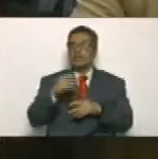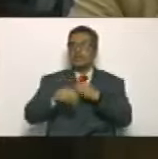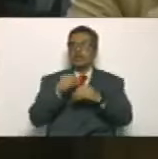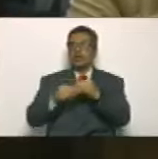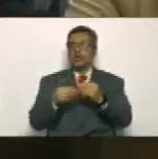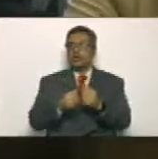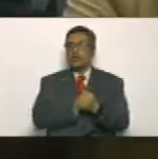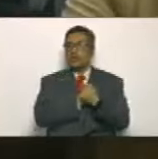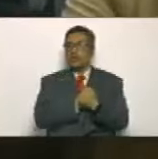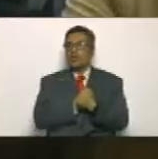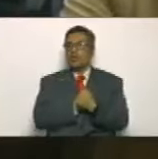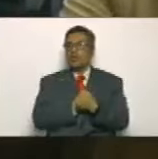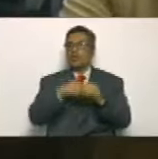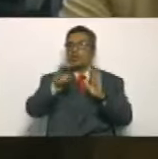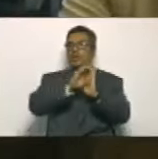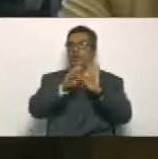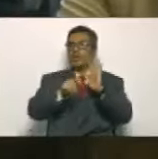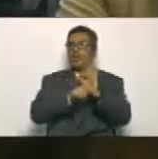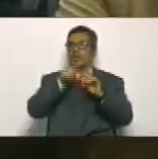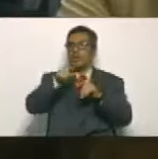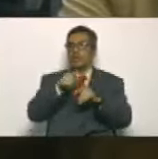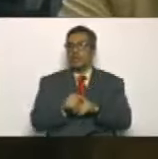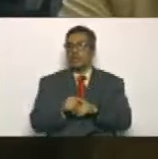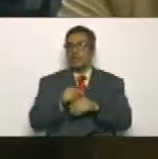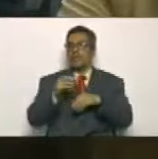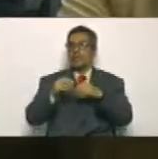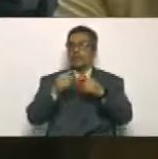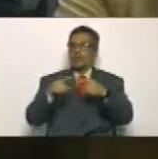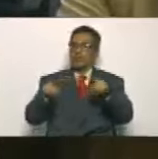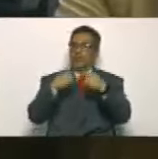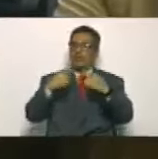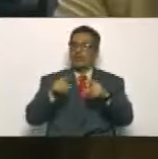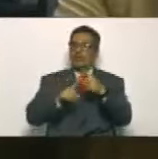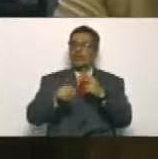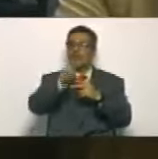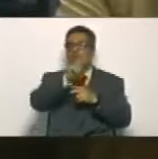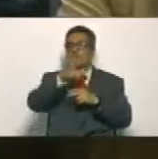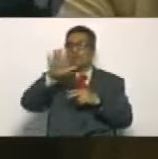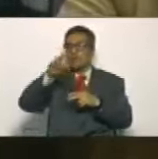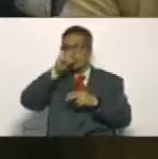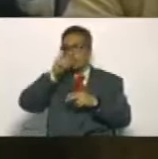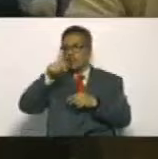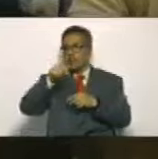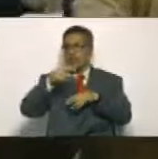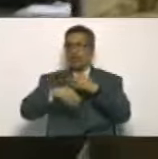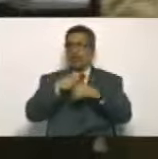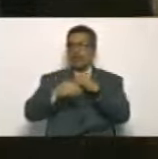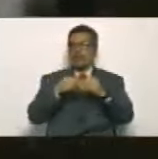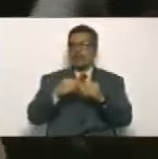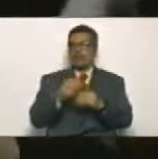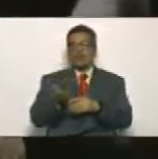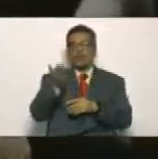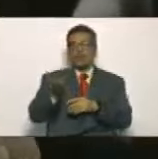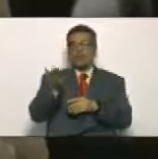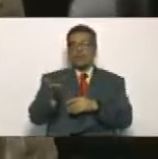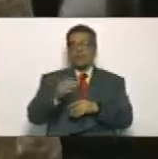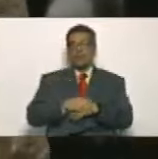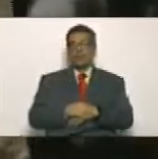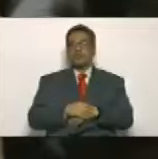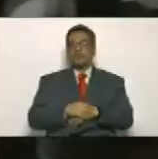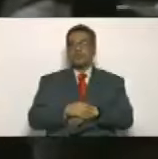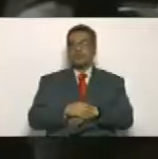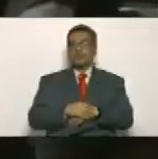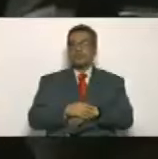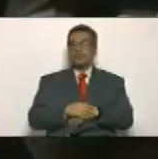no amarte, constitución? Estás cumpliendo 25 años. ¿Y cómo lo valoramos?